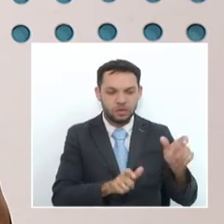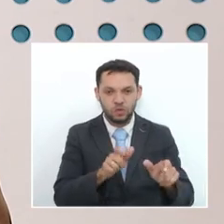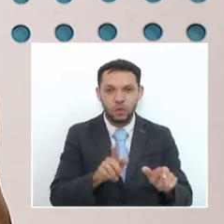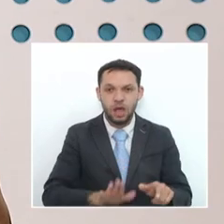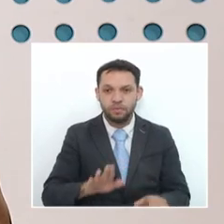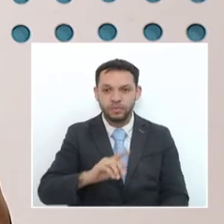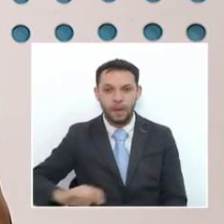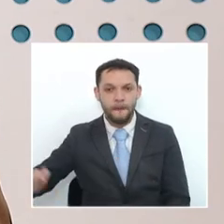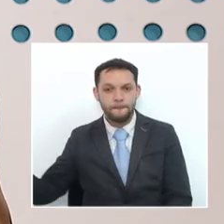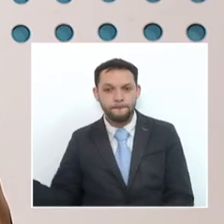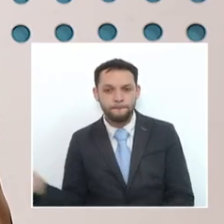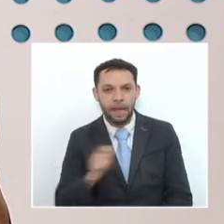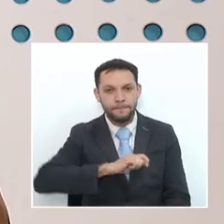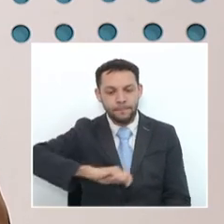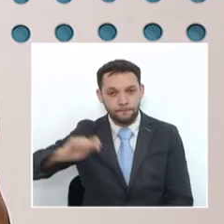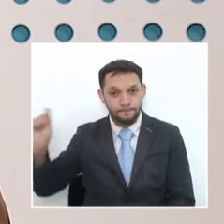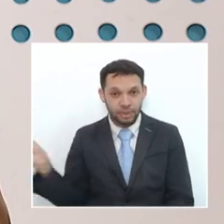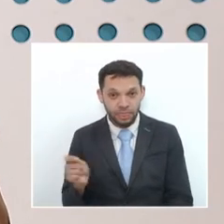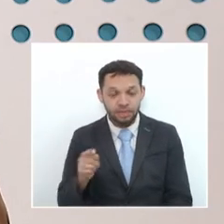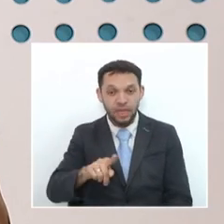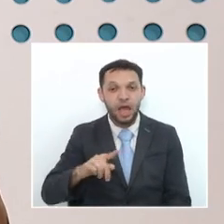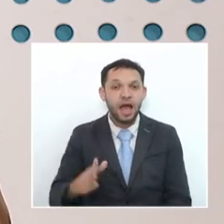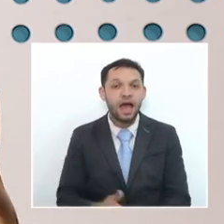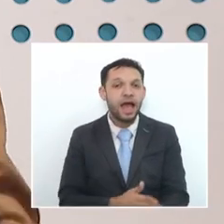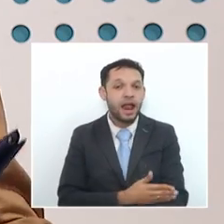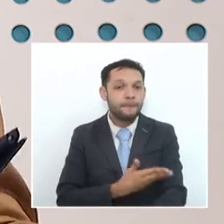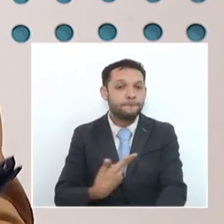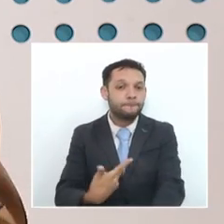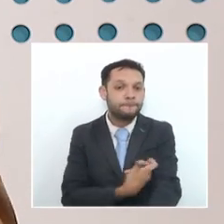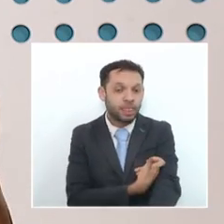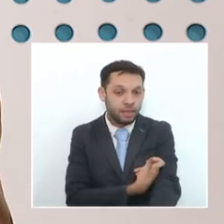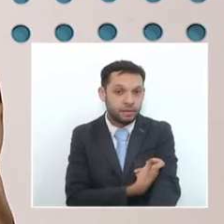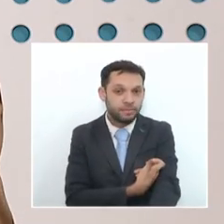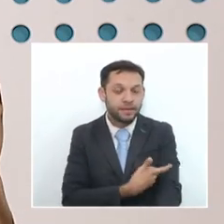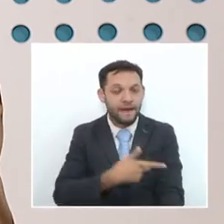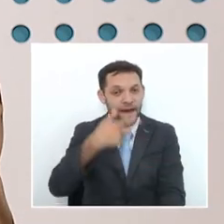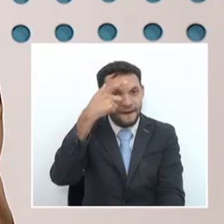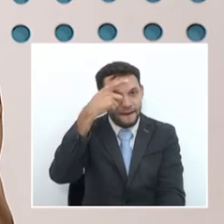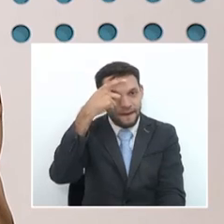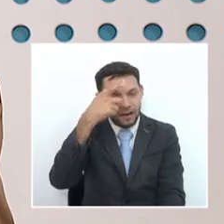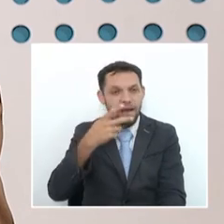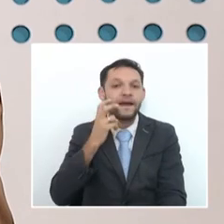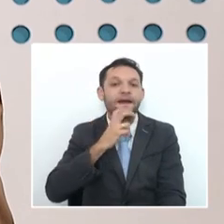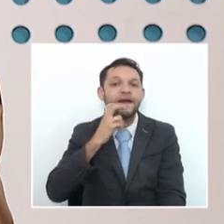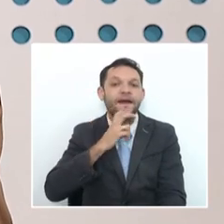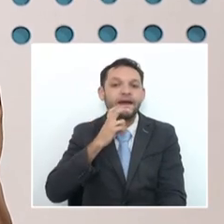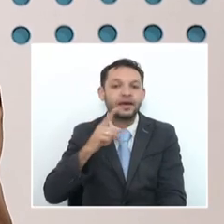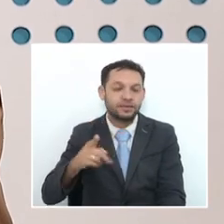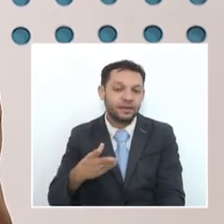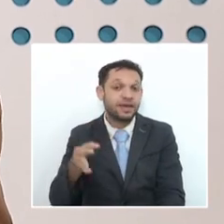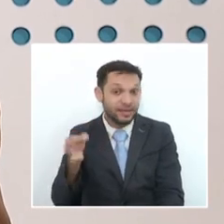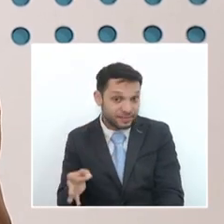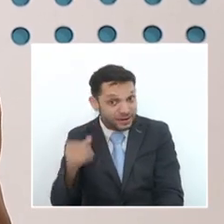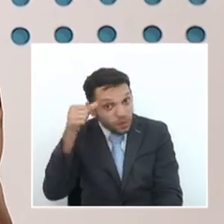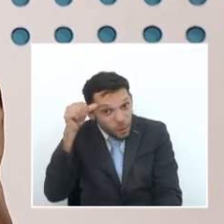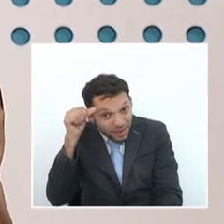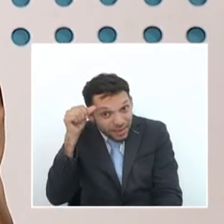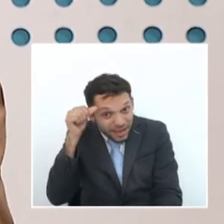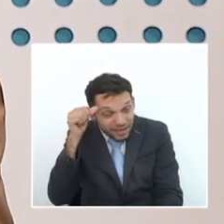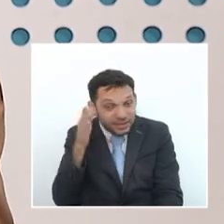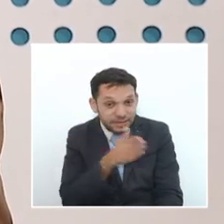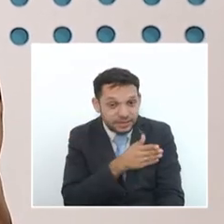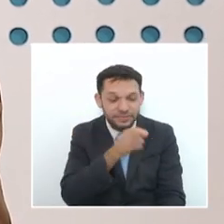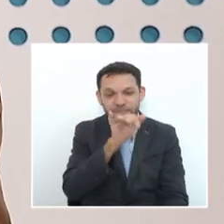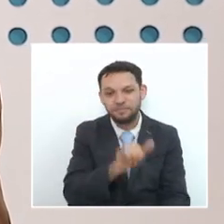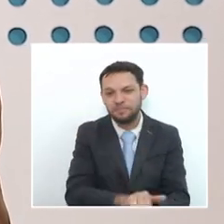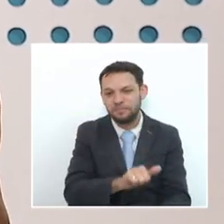positivos en doping? ¿Qué le estaban aplicando a esas vacas y el pedazo de carne que ellos se comieron? ¿Qué le están poniendo a muchas proteínas?